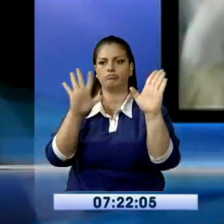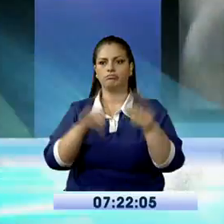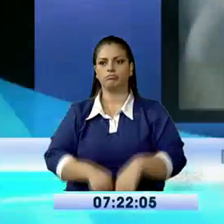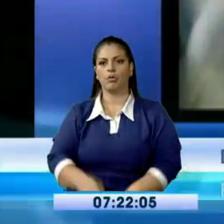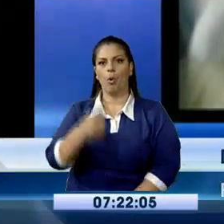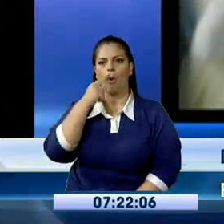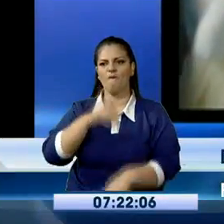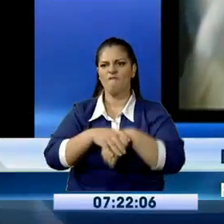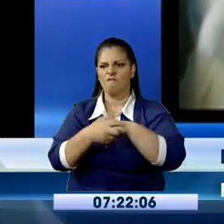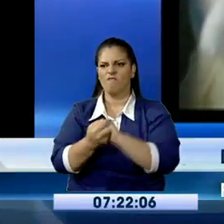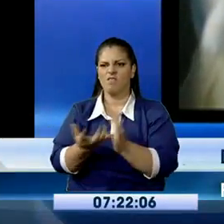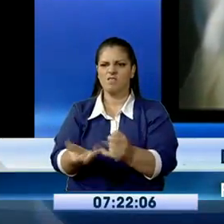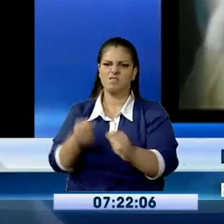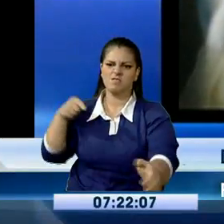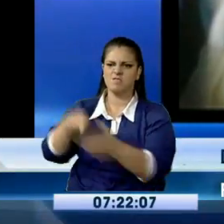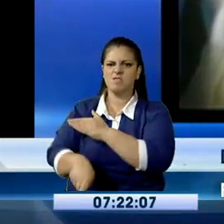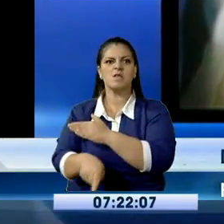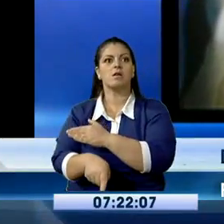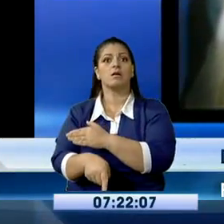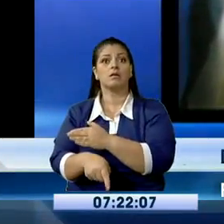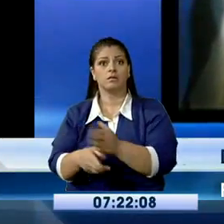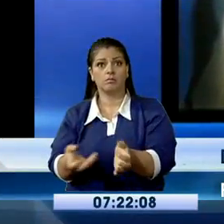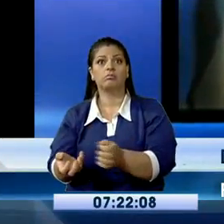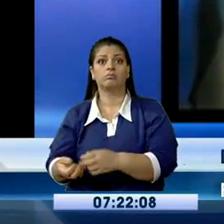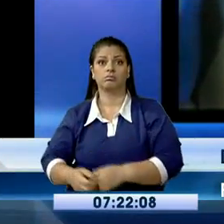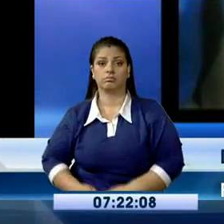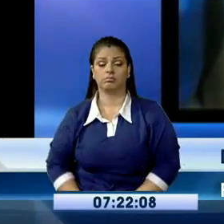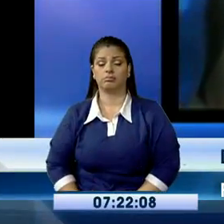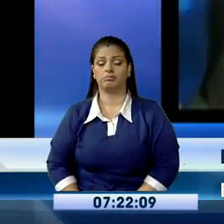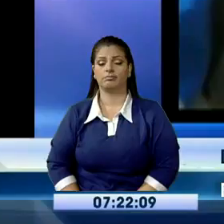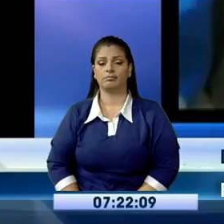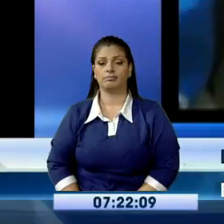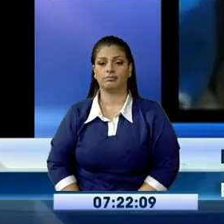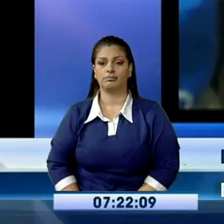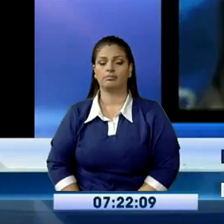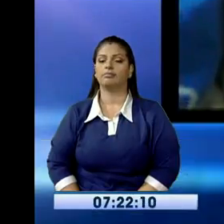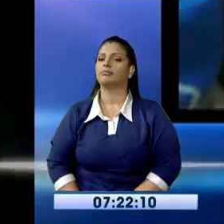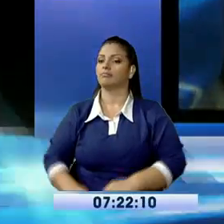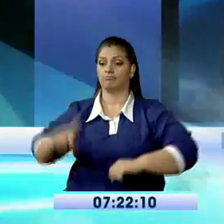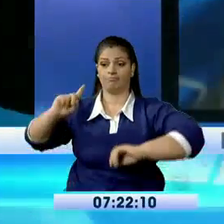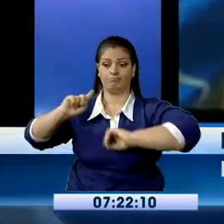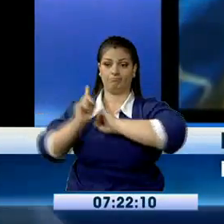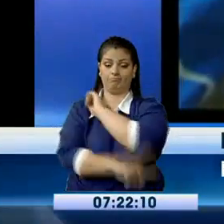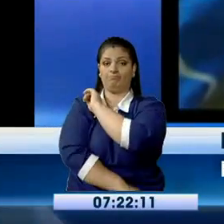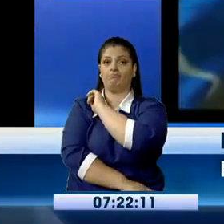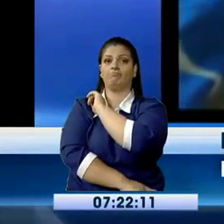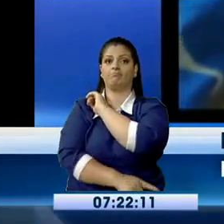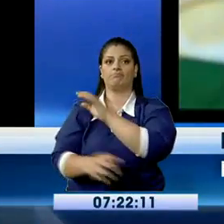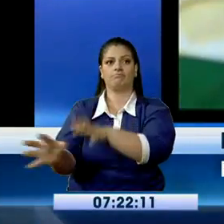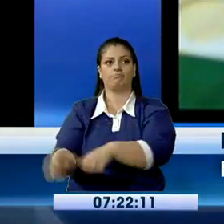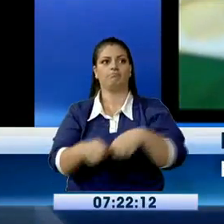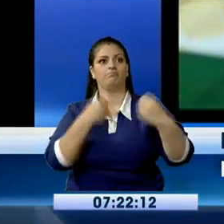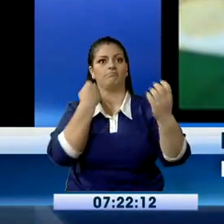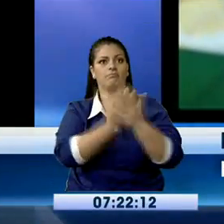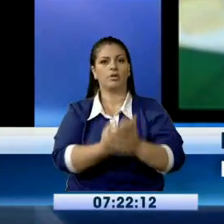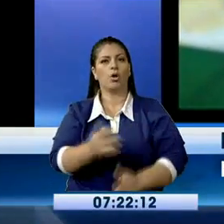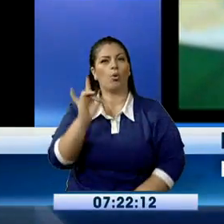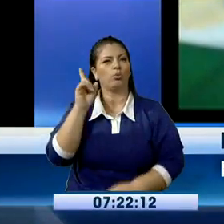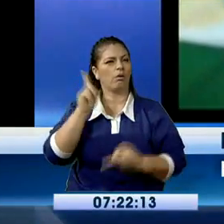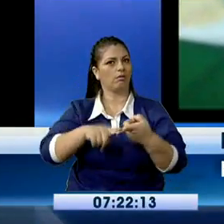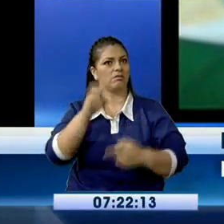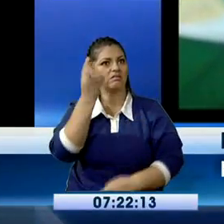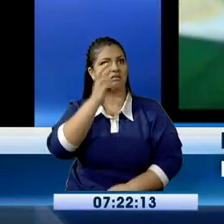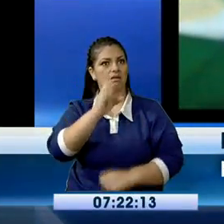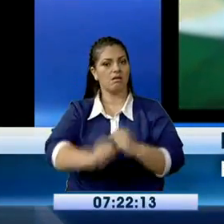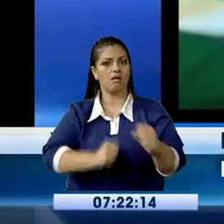femicidio, fue grado en tentativa. La pena por la cual podía ser sancionado este ciudadano es de 8 a 16 años. Quieren